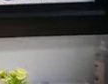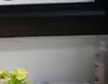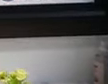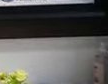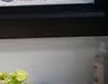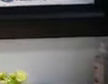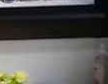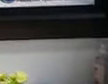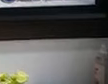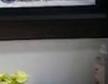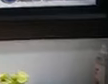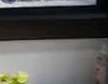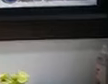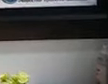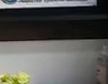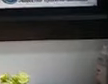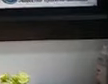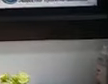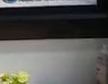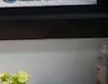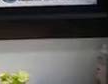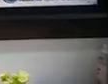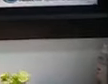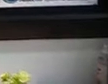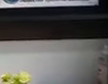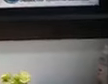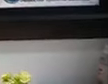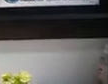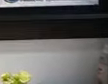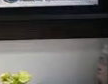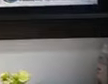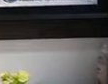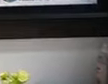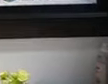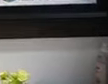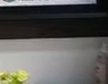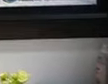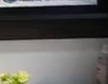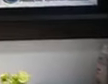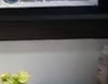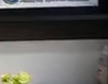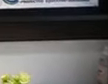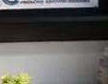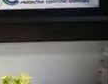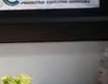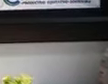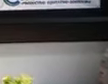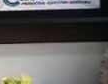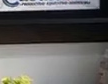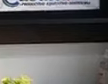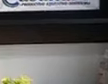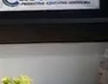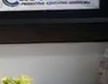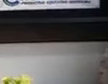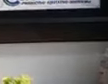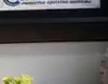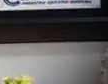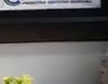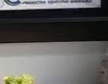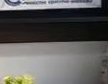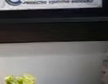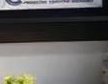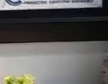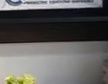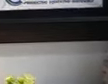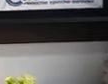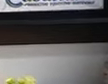médicos tradicionales, a los sobanderos, a los rezanderos, las parteras que hacen parte de ese equipo que llega a todas las comunidades del